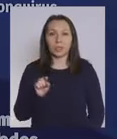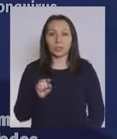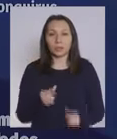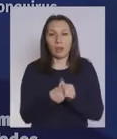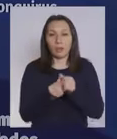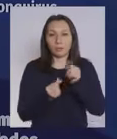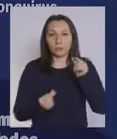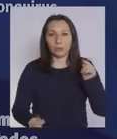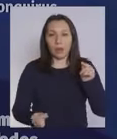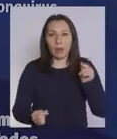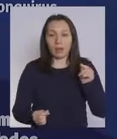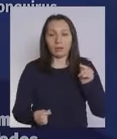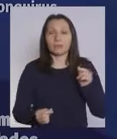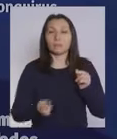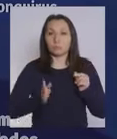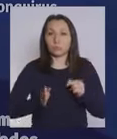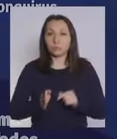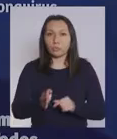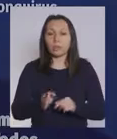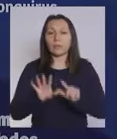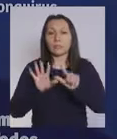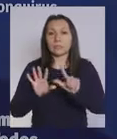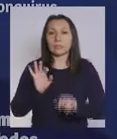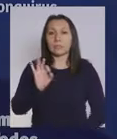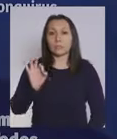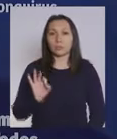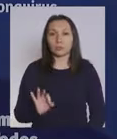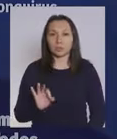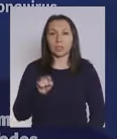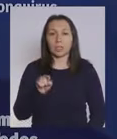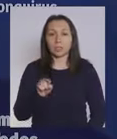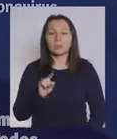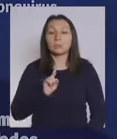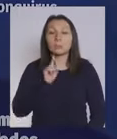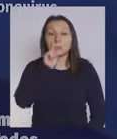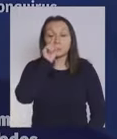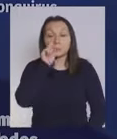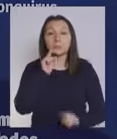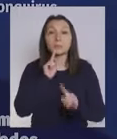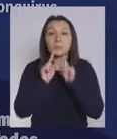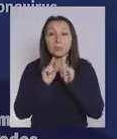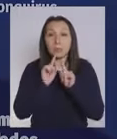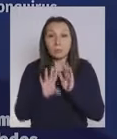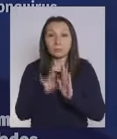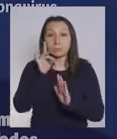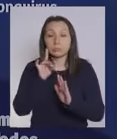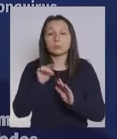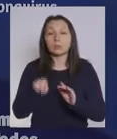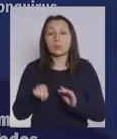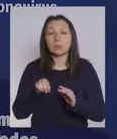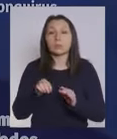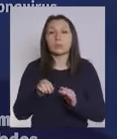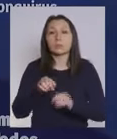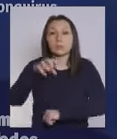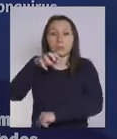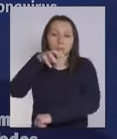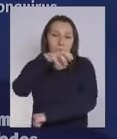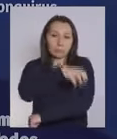nivel nacional. Y mantenemos un 7% de reacción de polimerasa en cadena a nivel de la